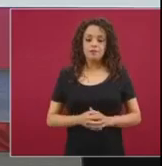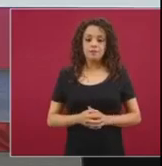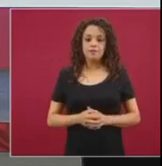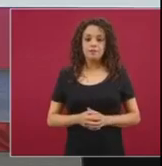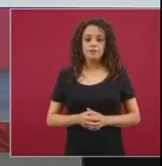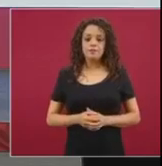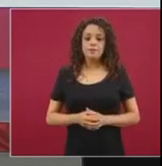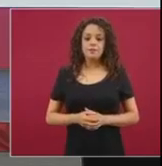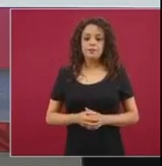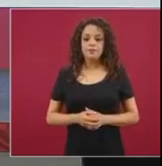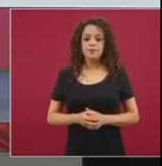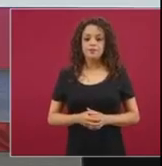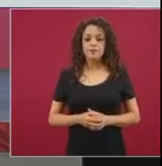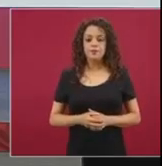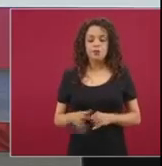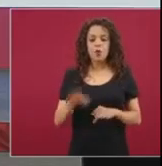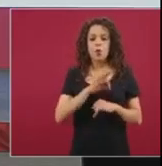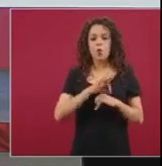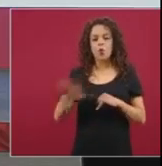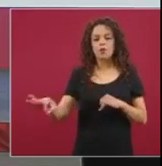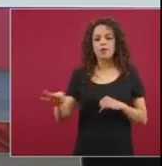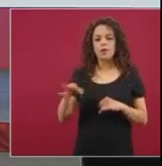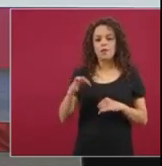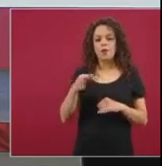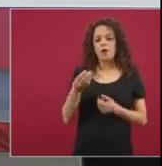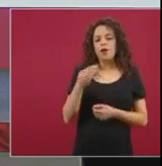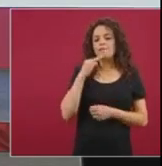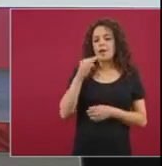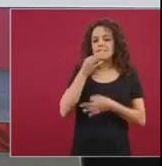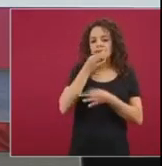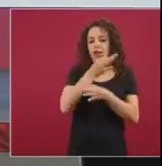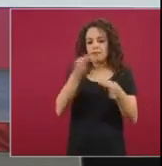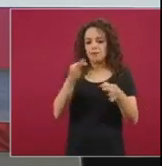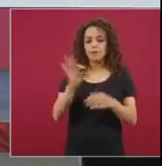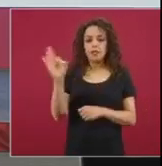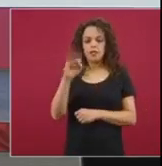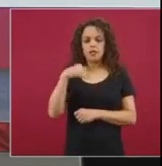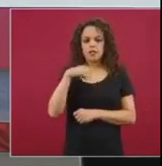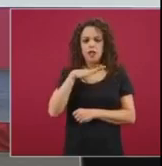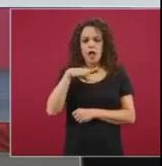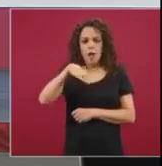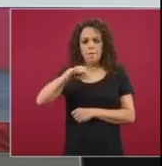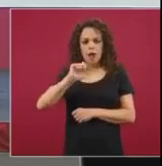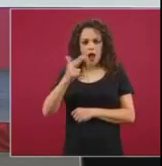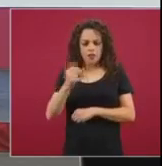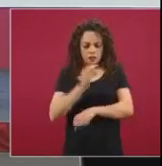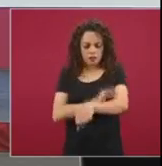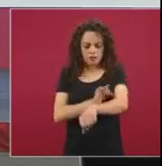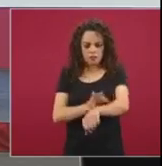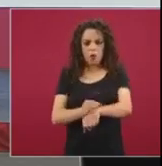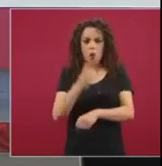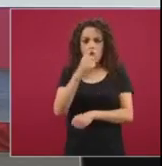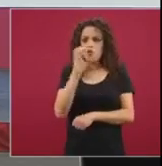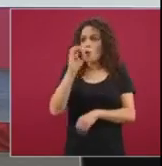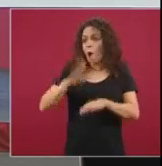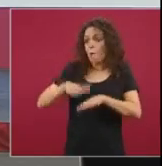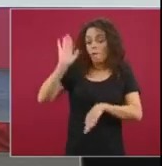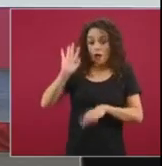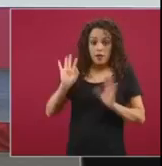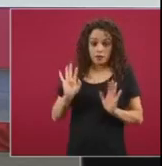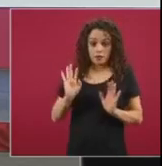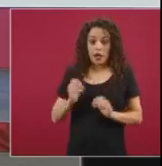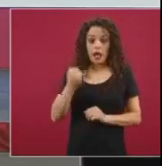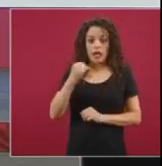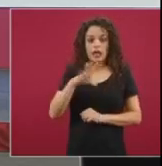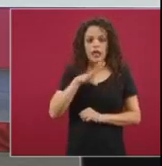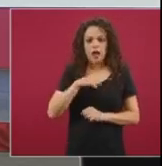Y bueno, el mensaje final. ¿Qué hacer? Si yo tengo manchas, una o más, tengo placas, es decir, se me están juntando esas manchas,